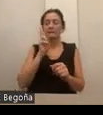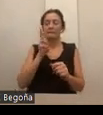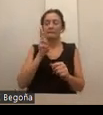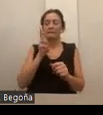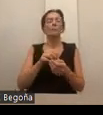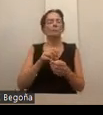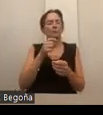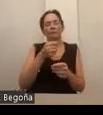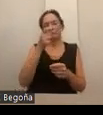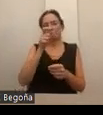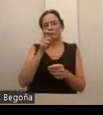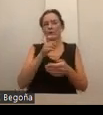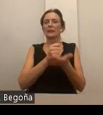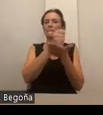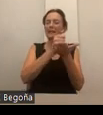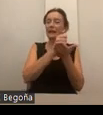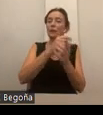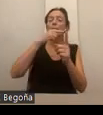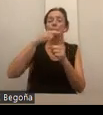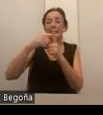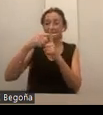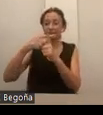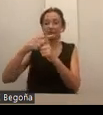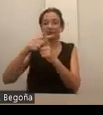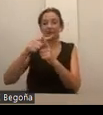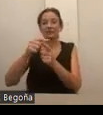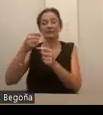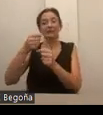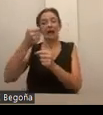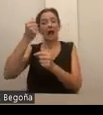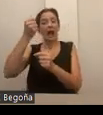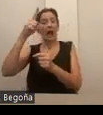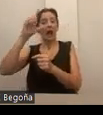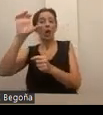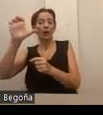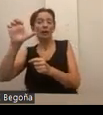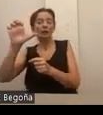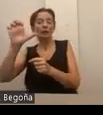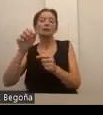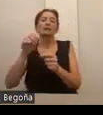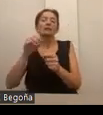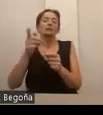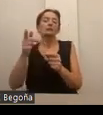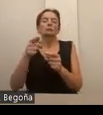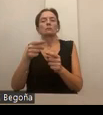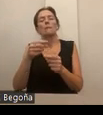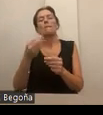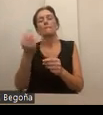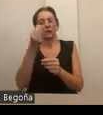paciente, añadiendo gel de aloe vera, optimizamos los valores tanto de glucosa como del perfil lipídico.